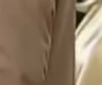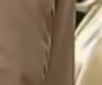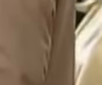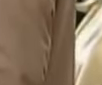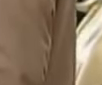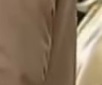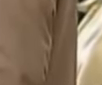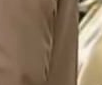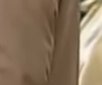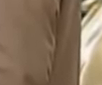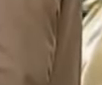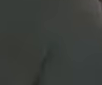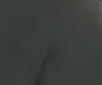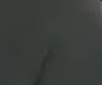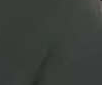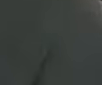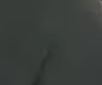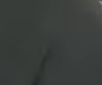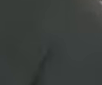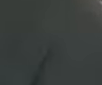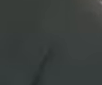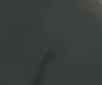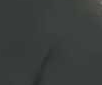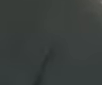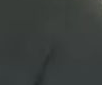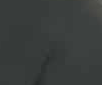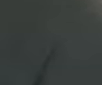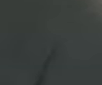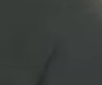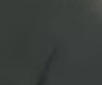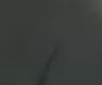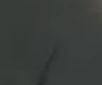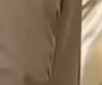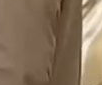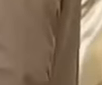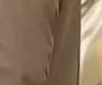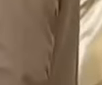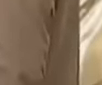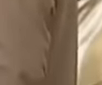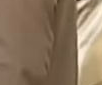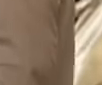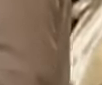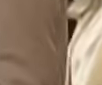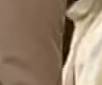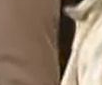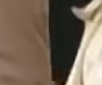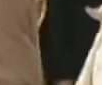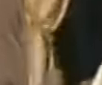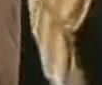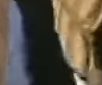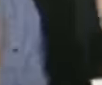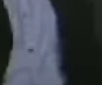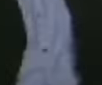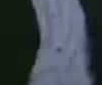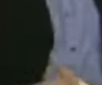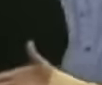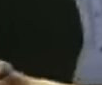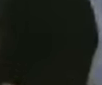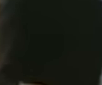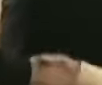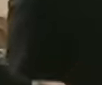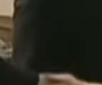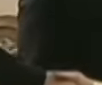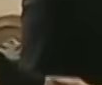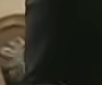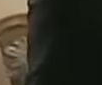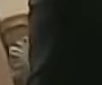Agradecemos el contacto informativo que establecemos a esta hora desde el Salón Simón Bolívar del Palacio de Miraflores, donde a esta hora el presidente de la República Bolivariana